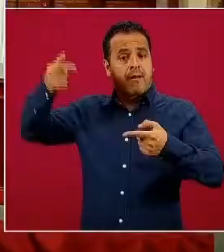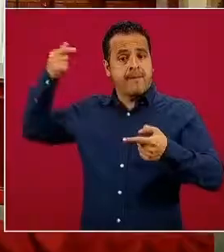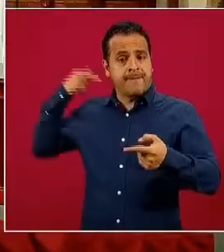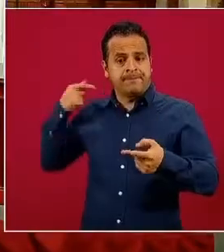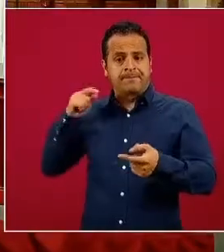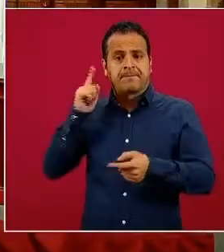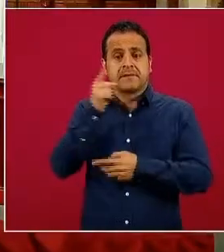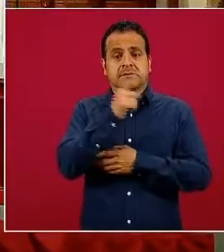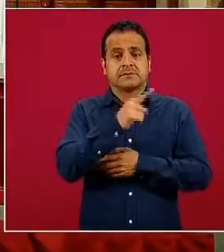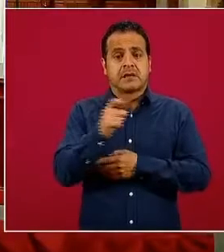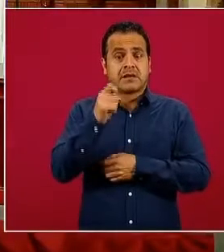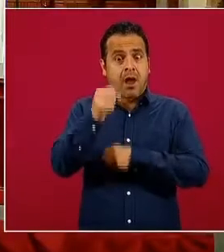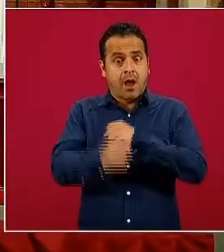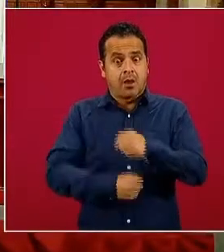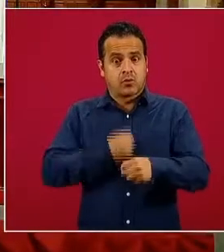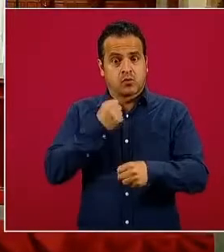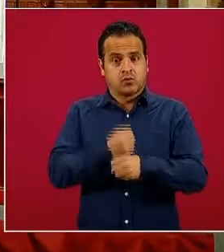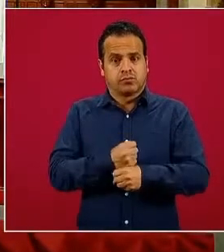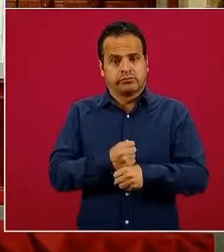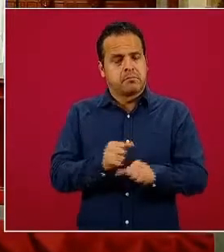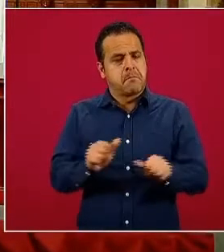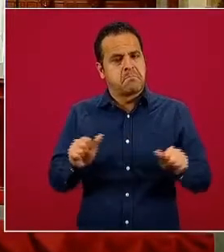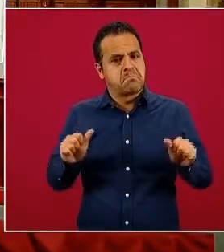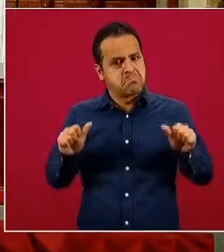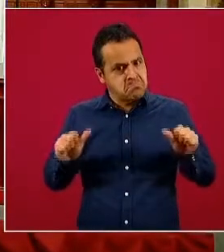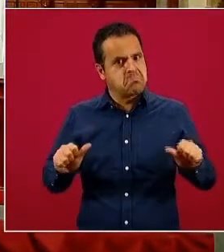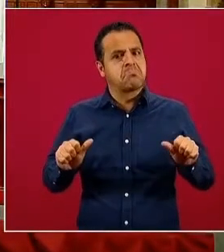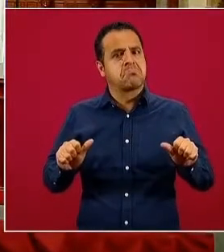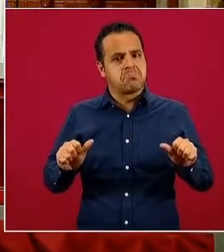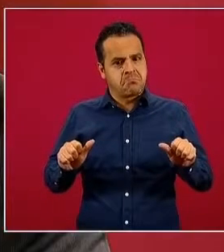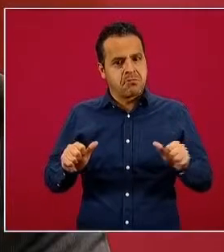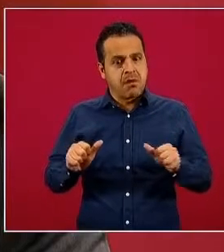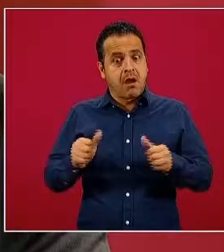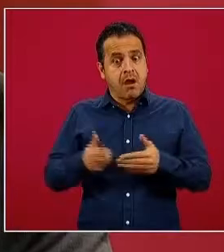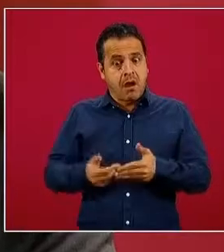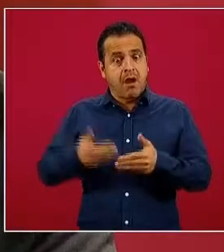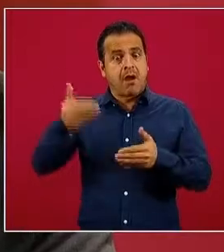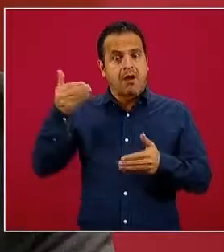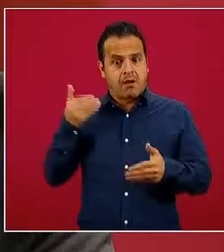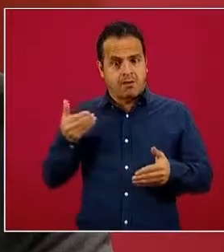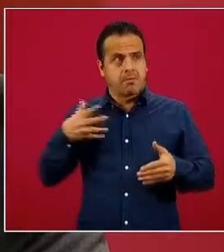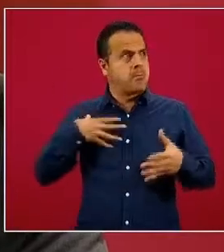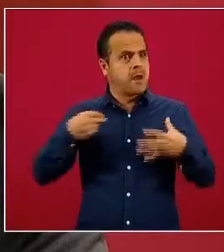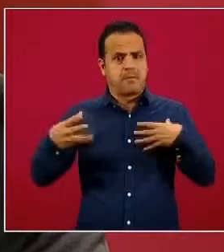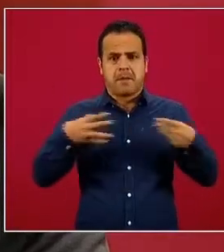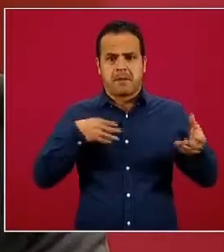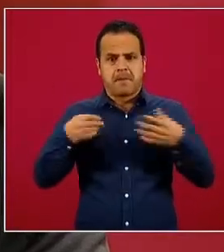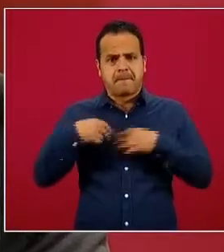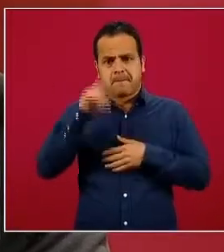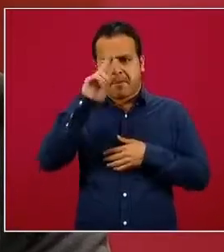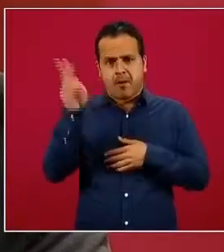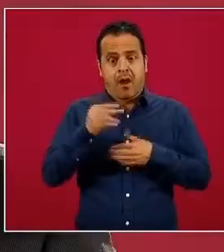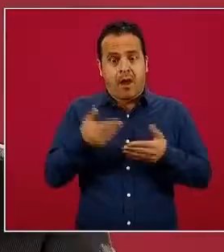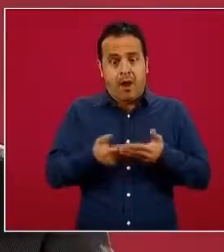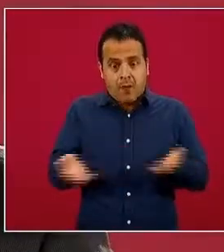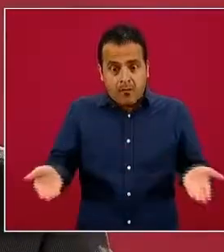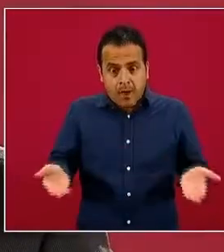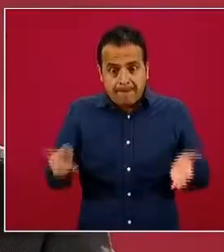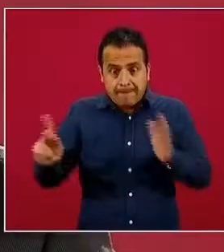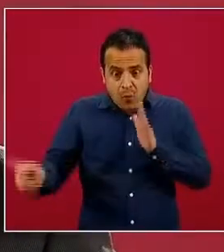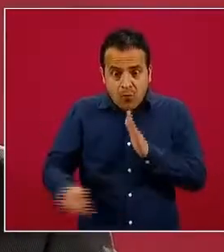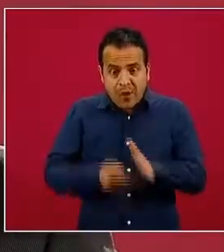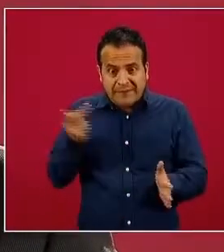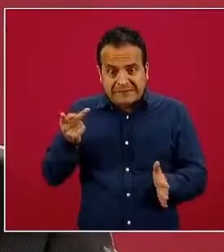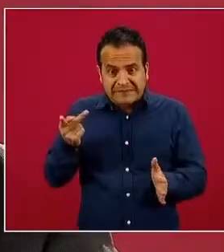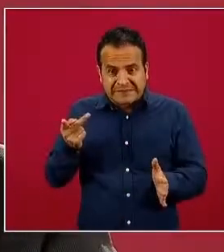enfermedad epidémica, una enfermedad infecciosa, tuviera un impacto tan grande en tan poco tiempo. Entonces, detrás